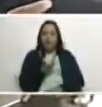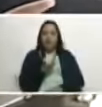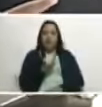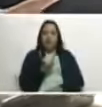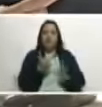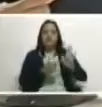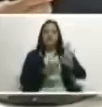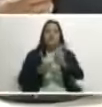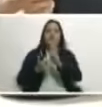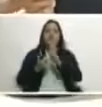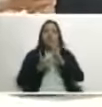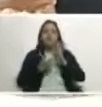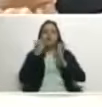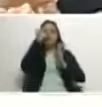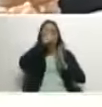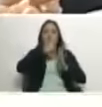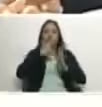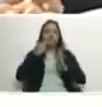mostrar su cara al país